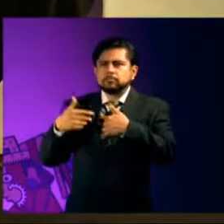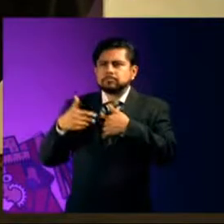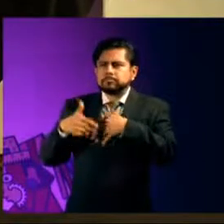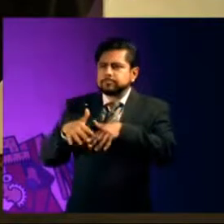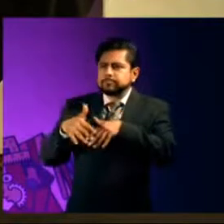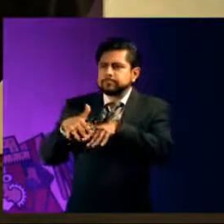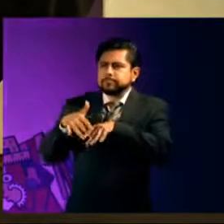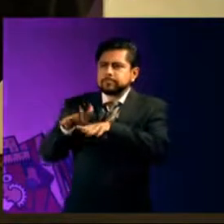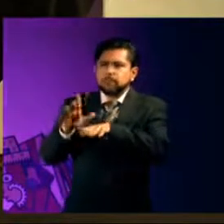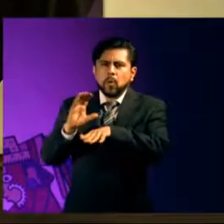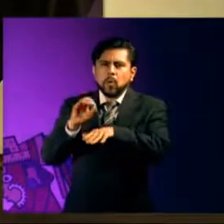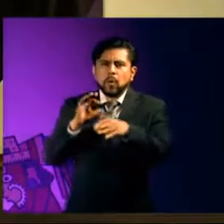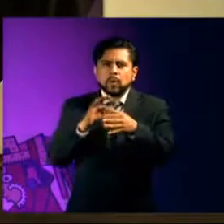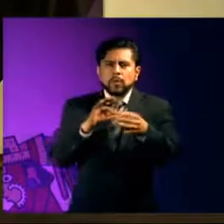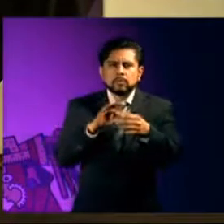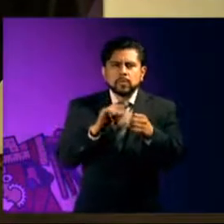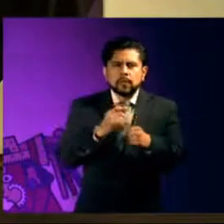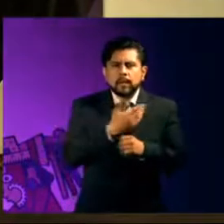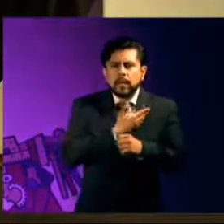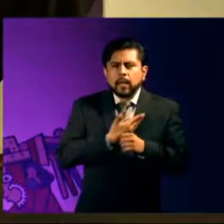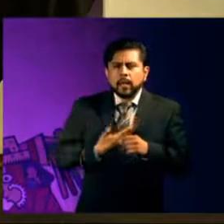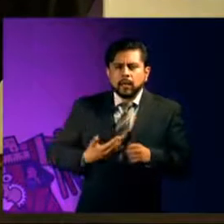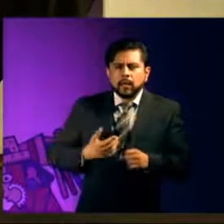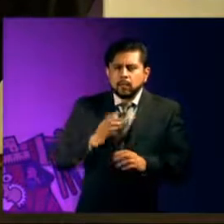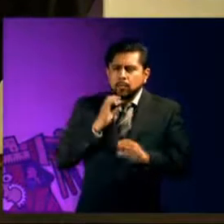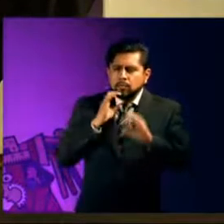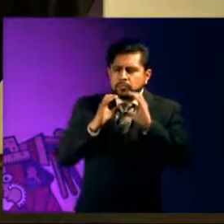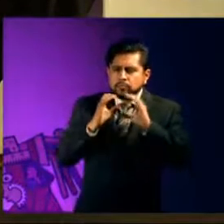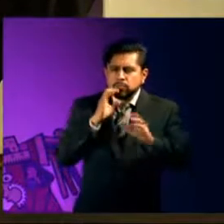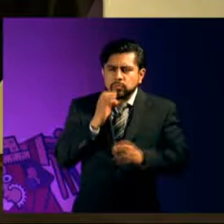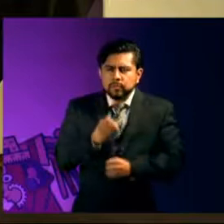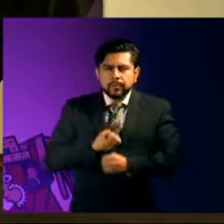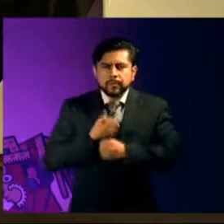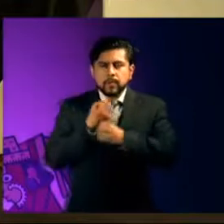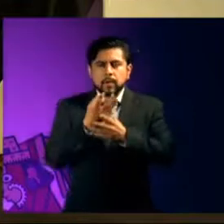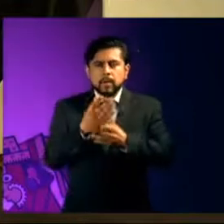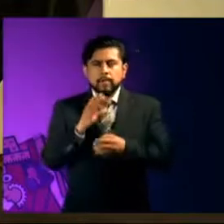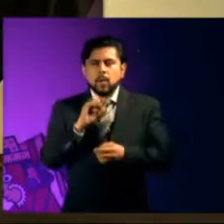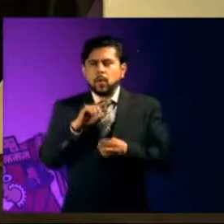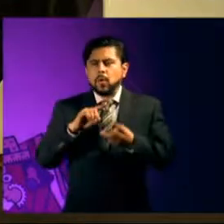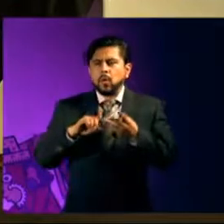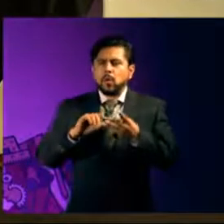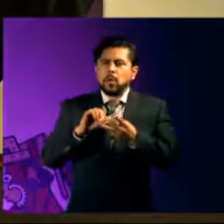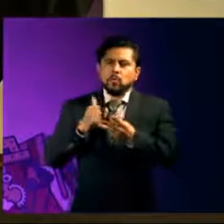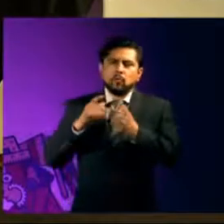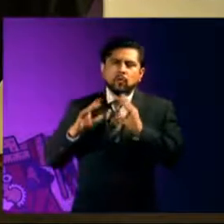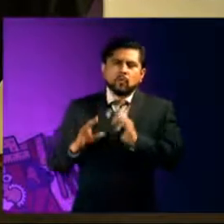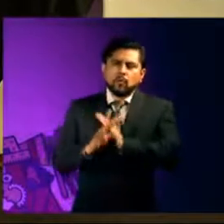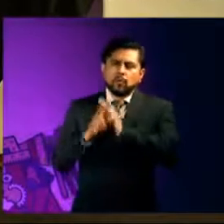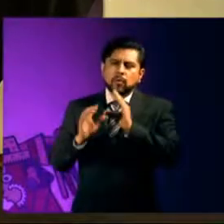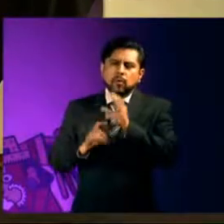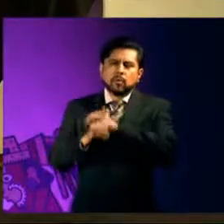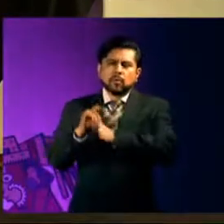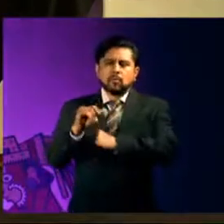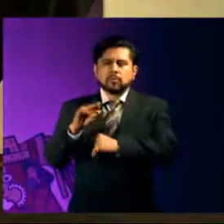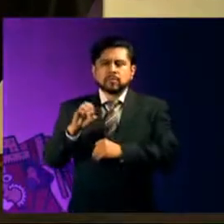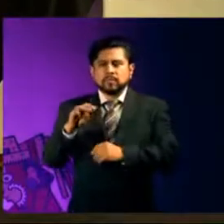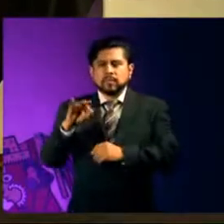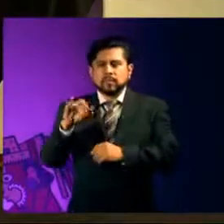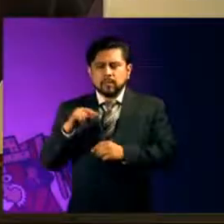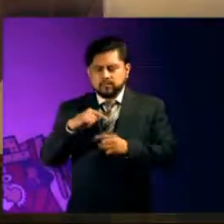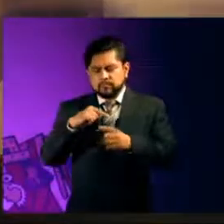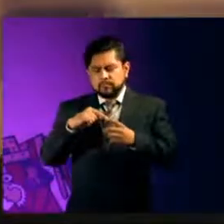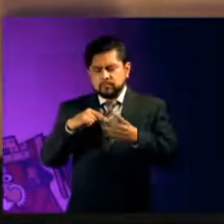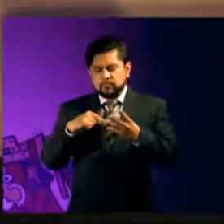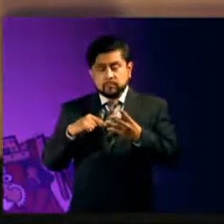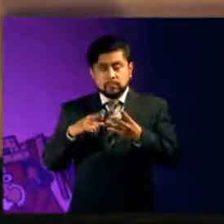el informe del presidente el el concierto de luis miguel pero utilizaba